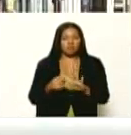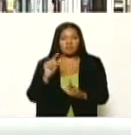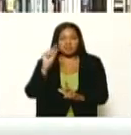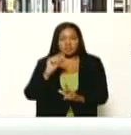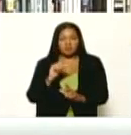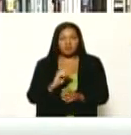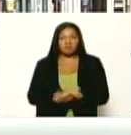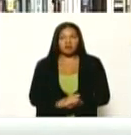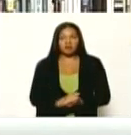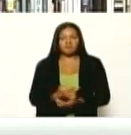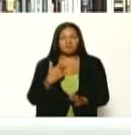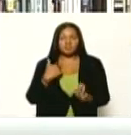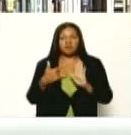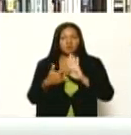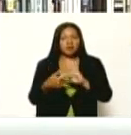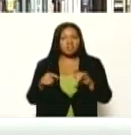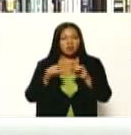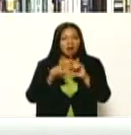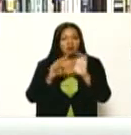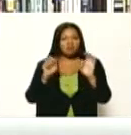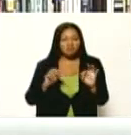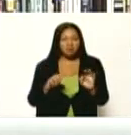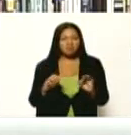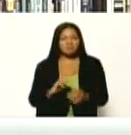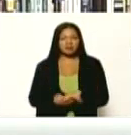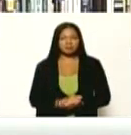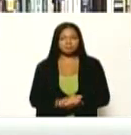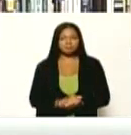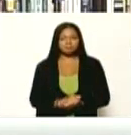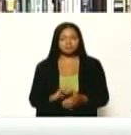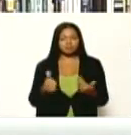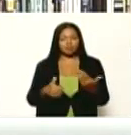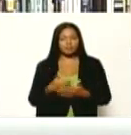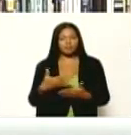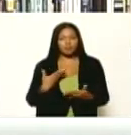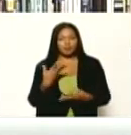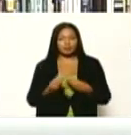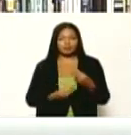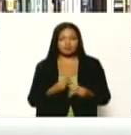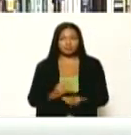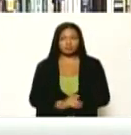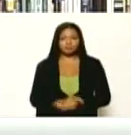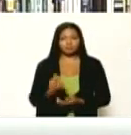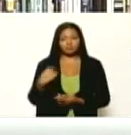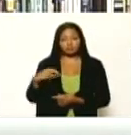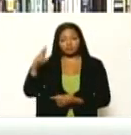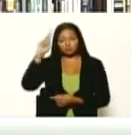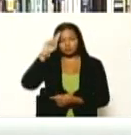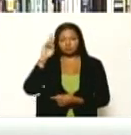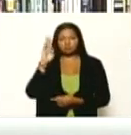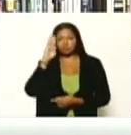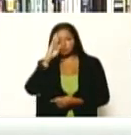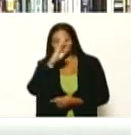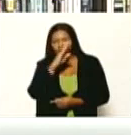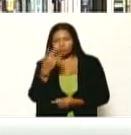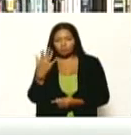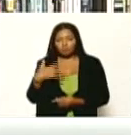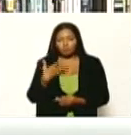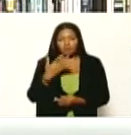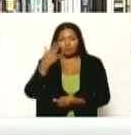uno hace eso un método, y además, ¿qué tanto de verdad? Bueno, tiene razón Diosdado, pero ¿qué tanto puede fastidiar